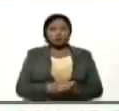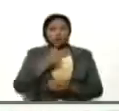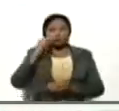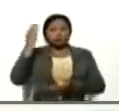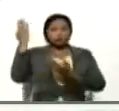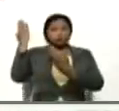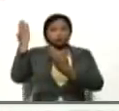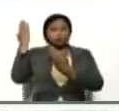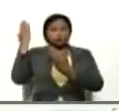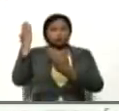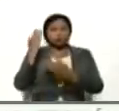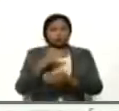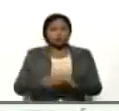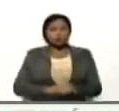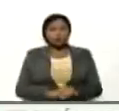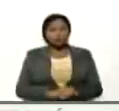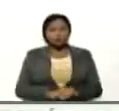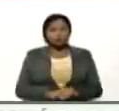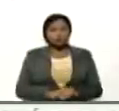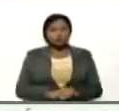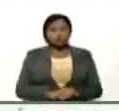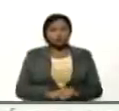Fernández.